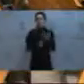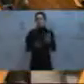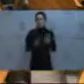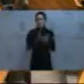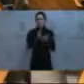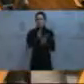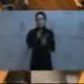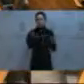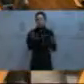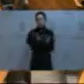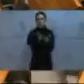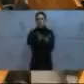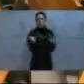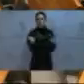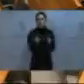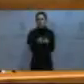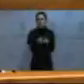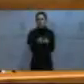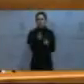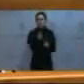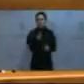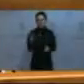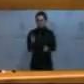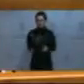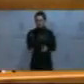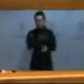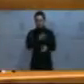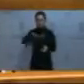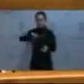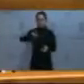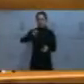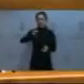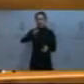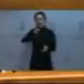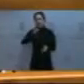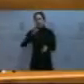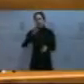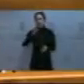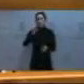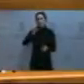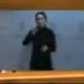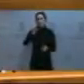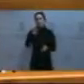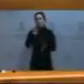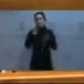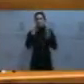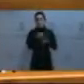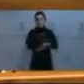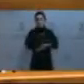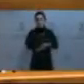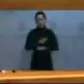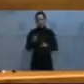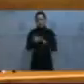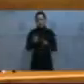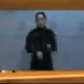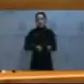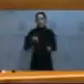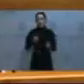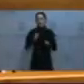Urgente del diputado del Grupo Parlamentario Popular, don Matías Rodríguez Feito, al Consejo de Gobierno sobre política general en materia